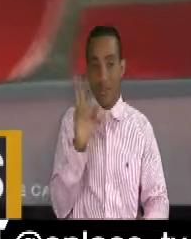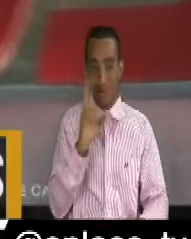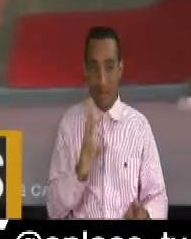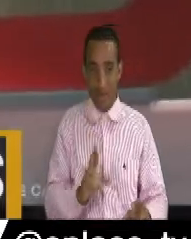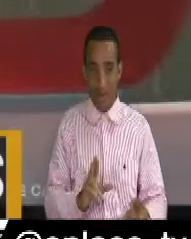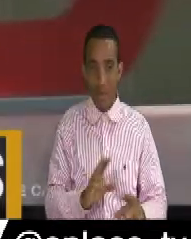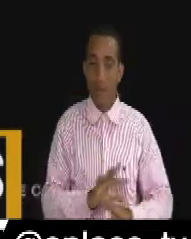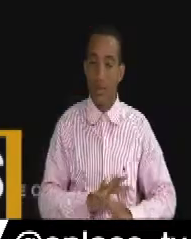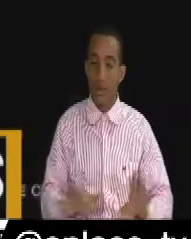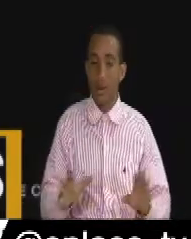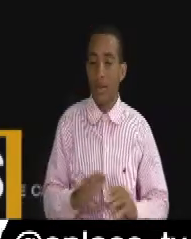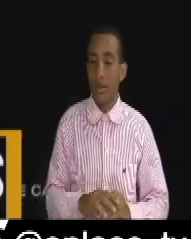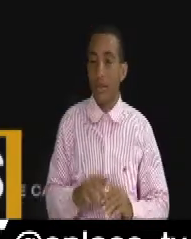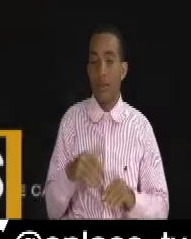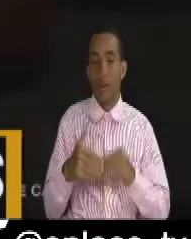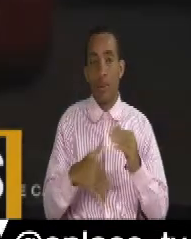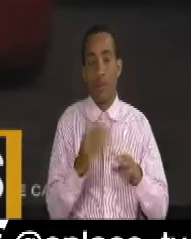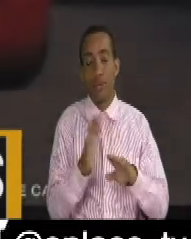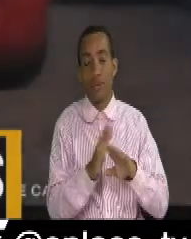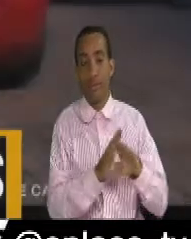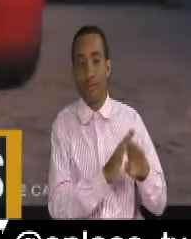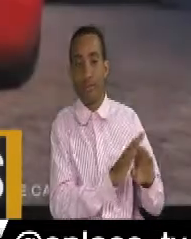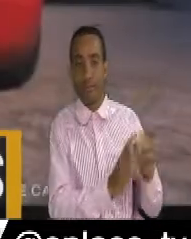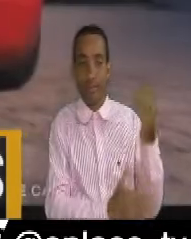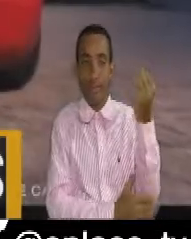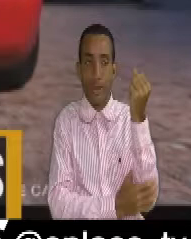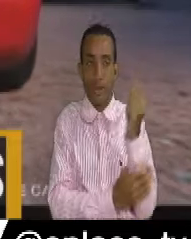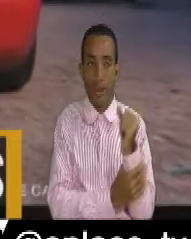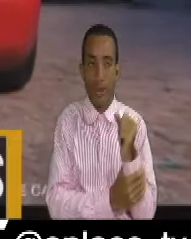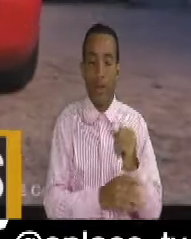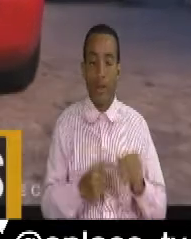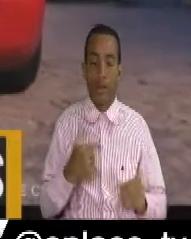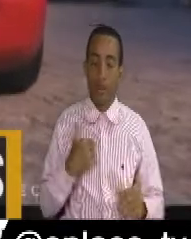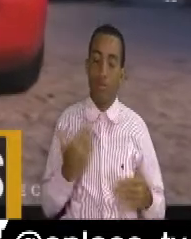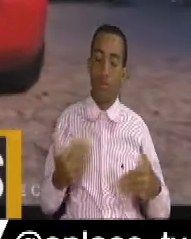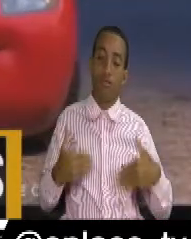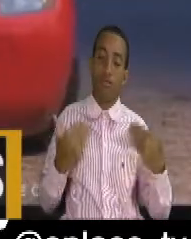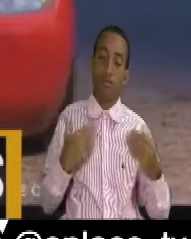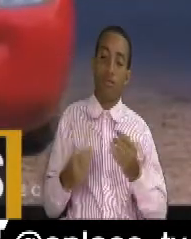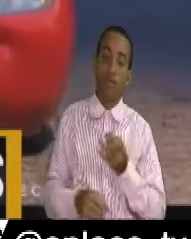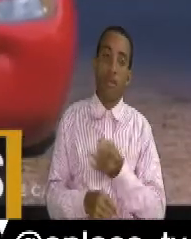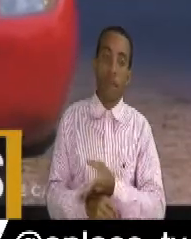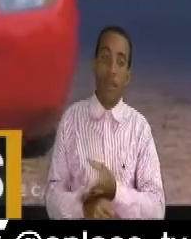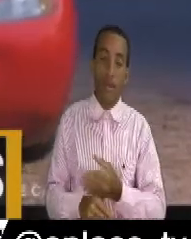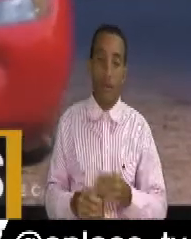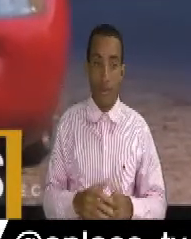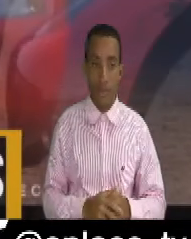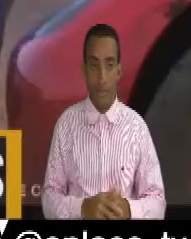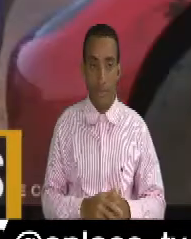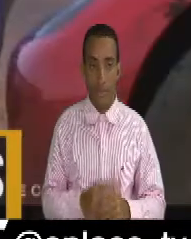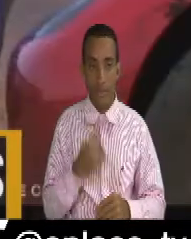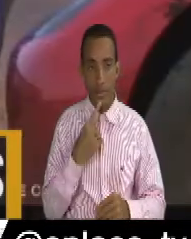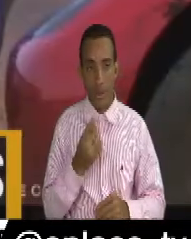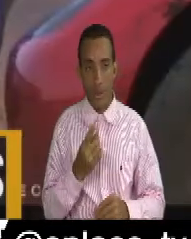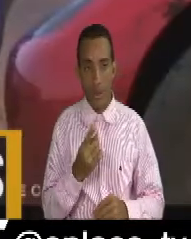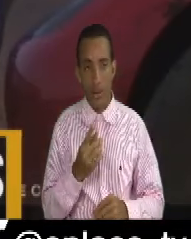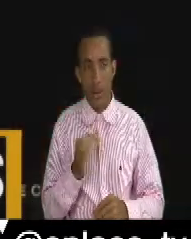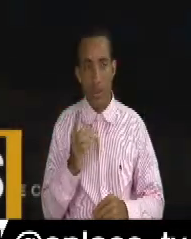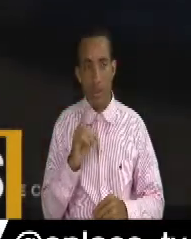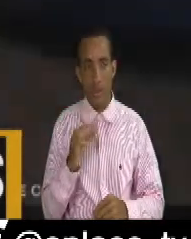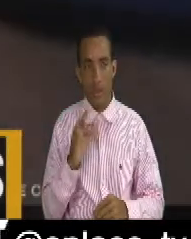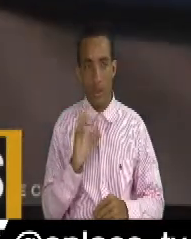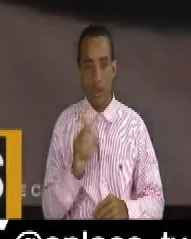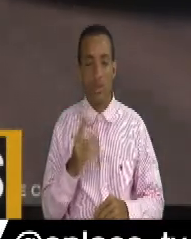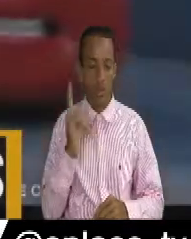se encuentra dejado de lado en el deporte que adora. ¿Te imaginas cuánto me deleita haberte vencido al fin? Oye, ¿dijiste visto o vencido? Creo que oíste